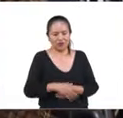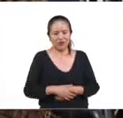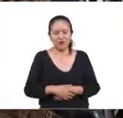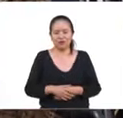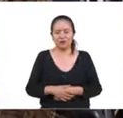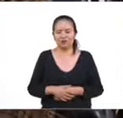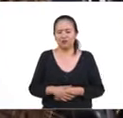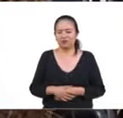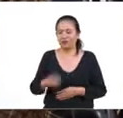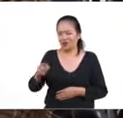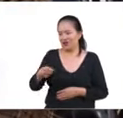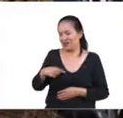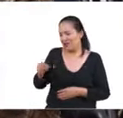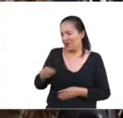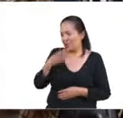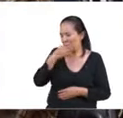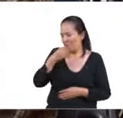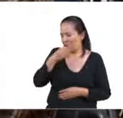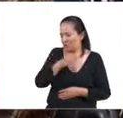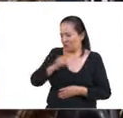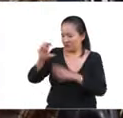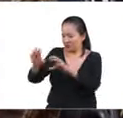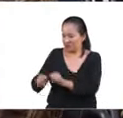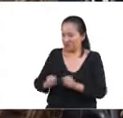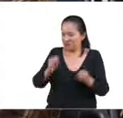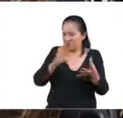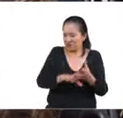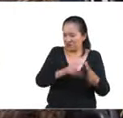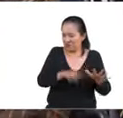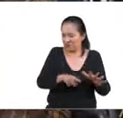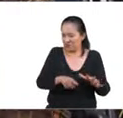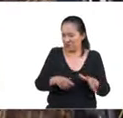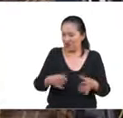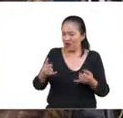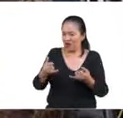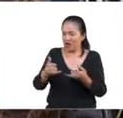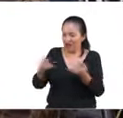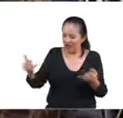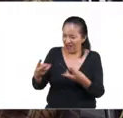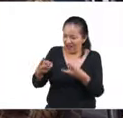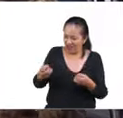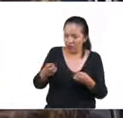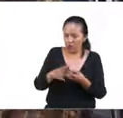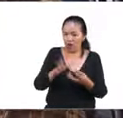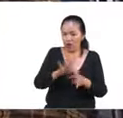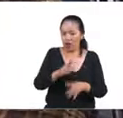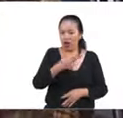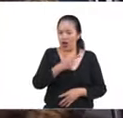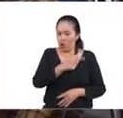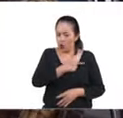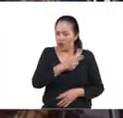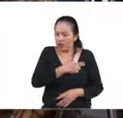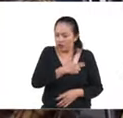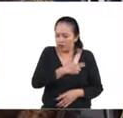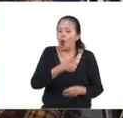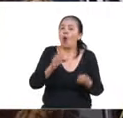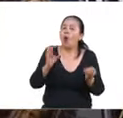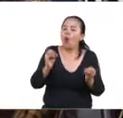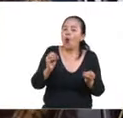estas detenciones que usted menciona que han sido menores por el robo de cable, ¿surgen a raíz de la presencia de la Guardia Nacional o desde cuándo